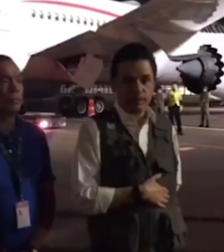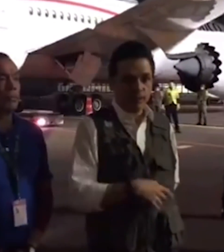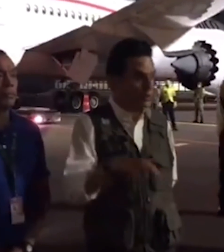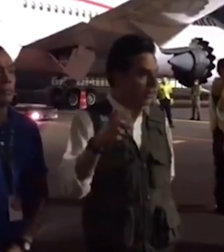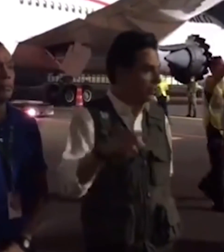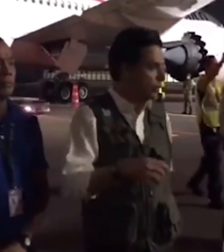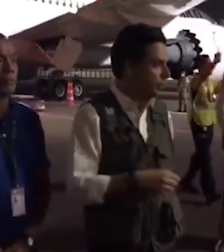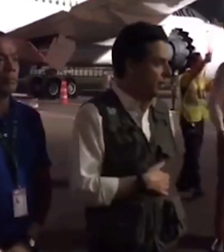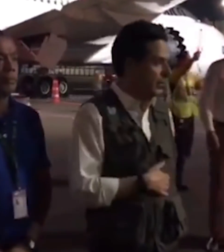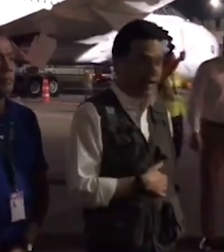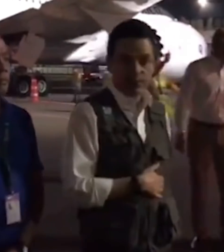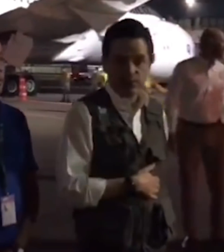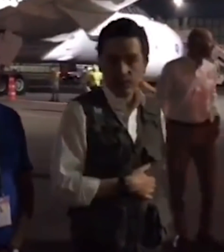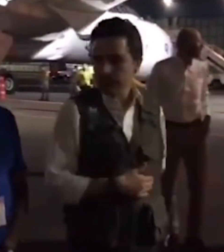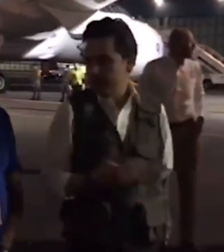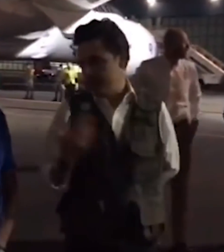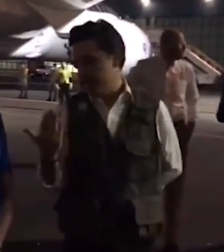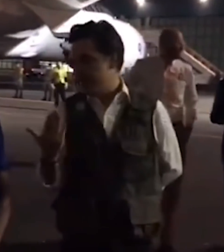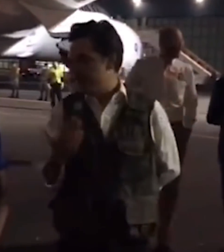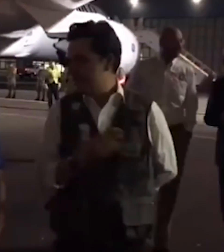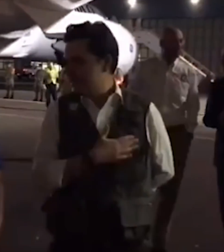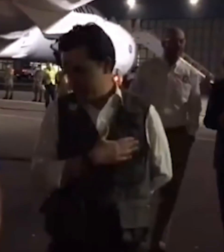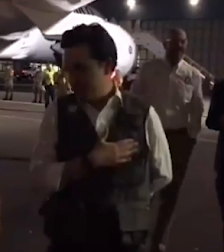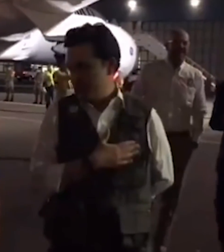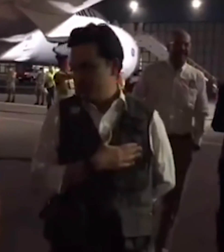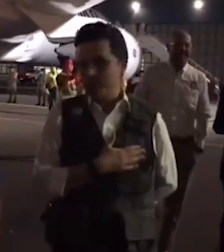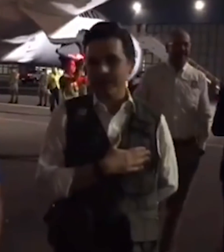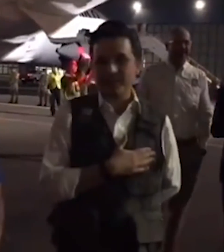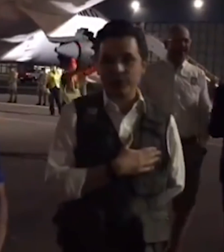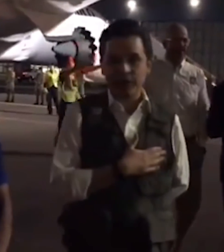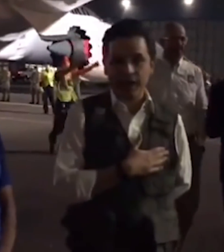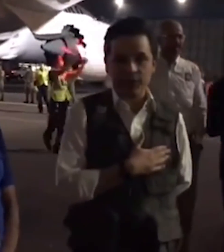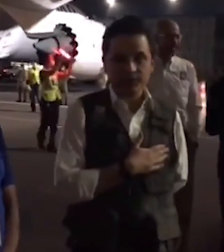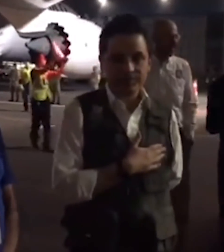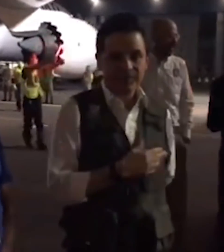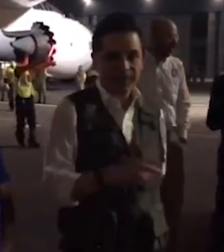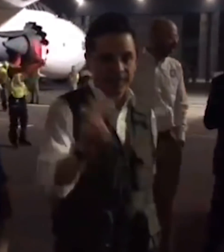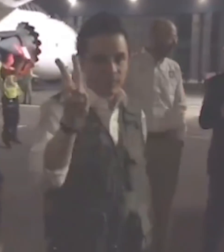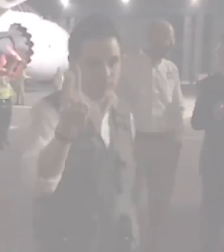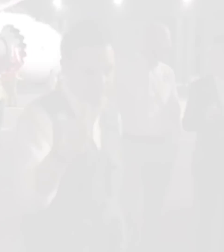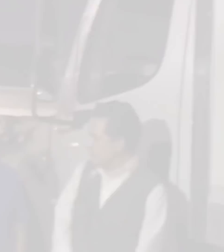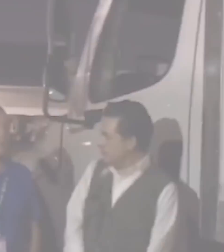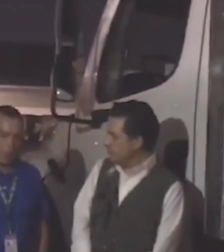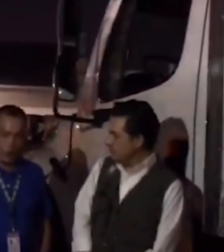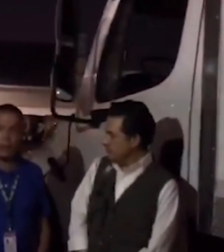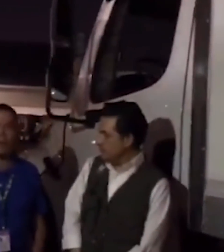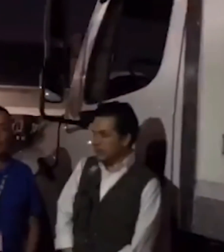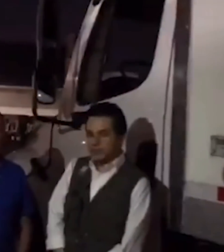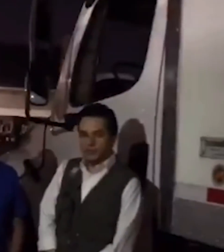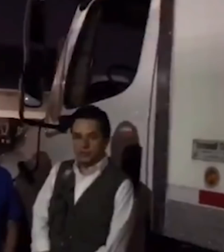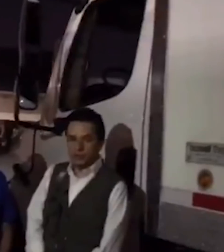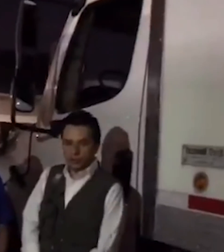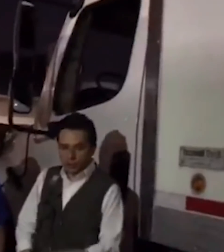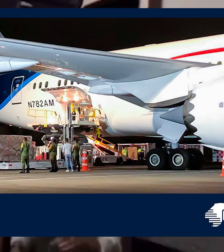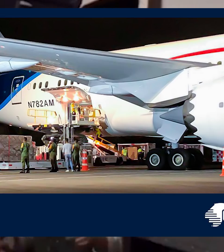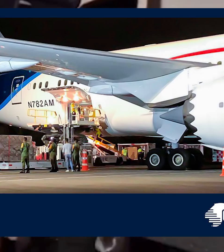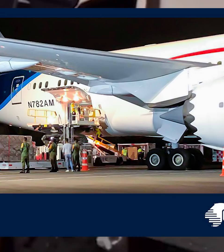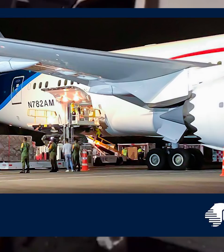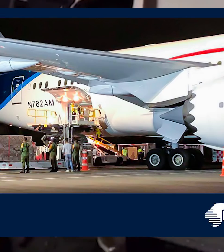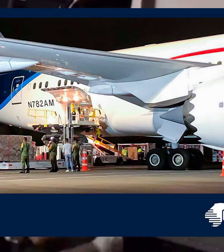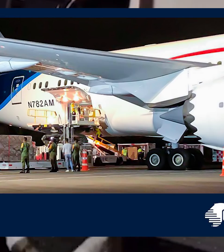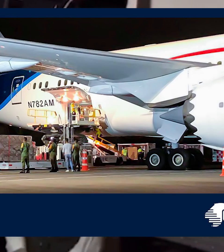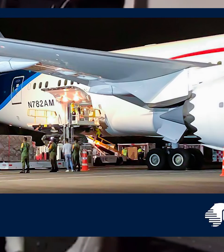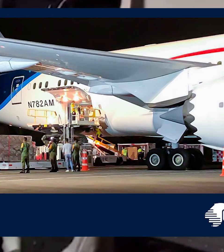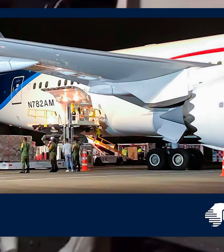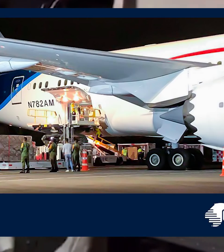decimos siempre, y mucha institución para el fracaso. Felicidades, muchas gracias, don Ricardo, ánimo. Así como lo expone Zoe Robledo,